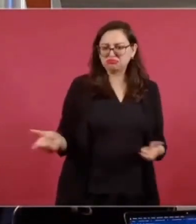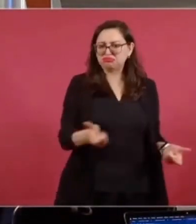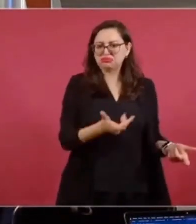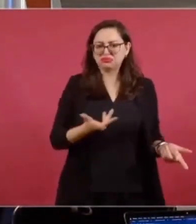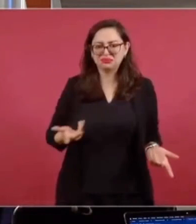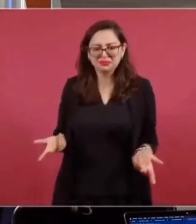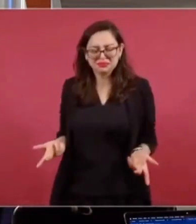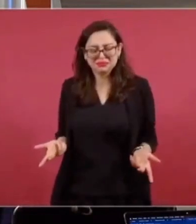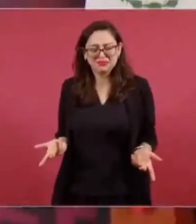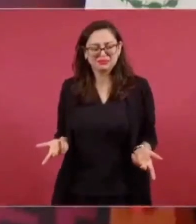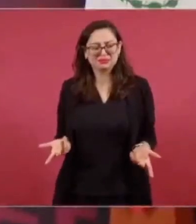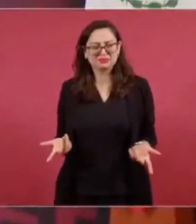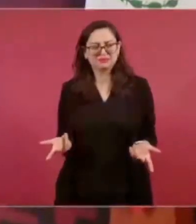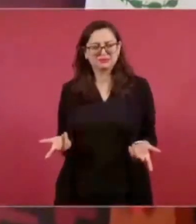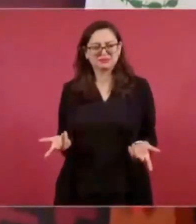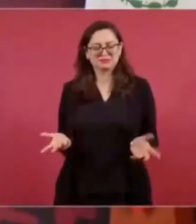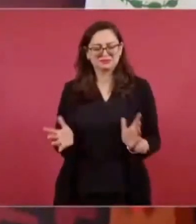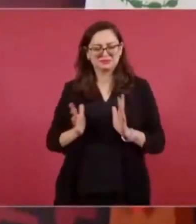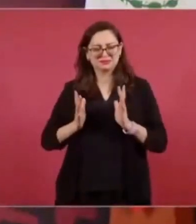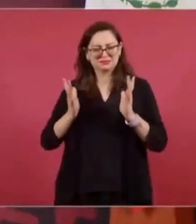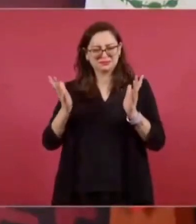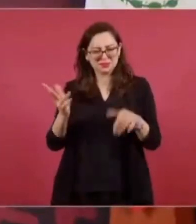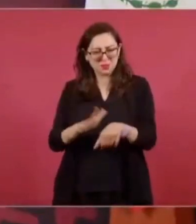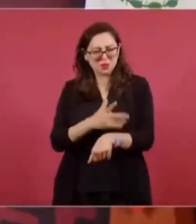algo así.